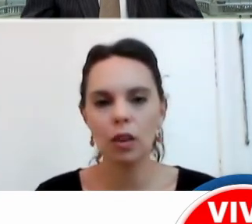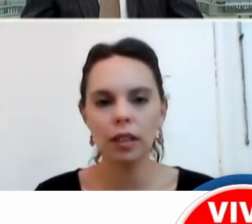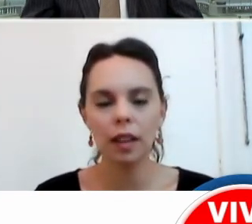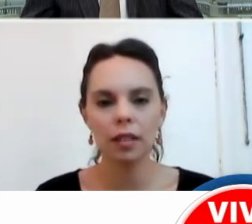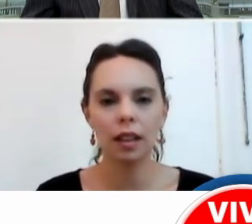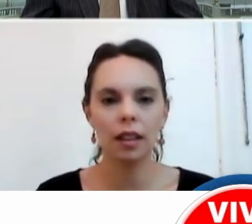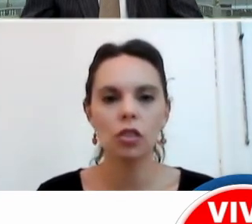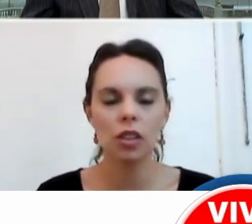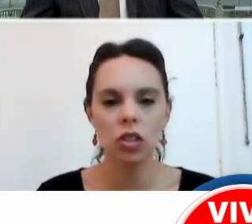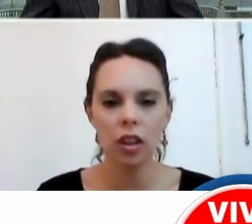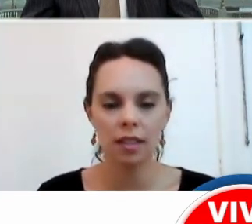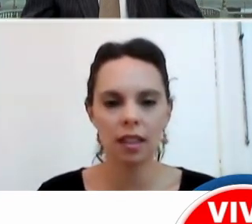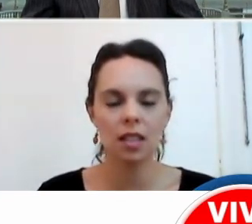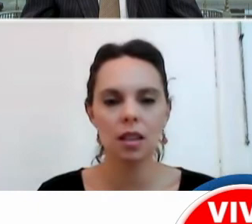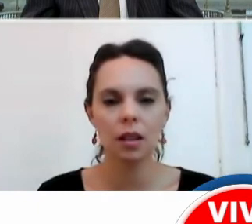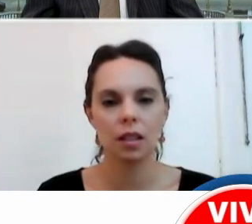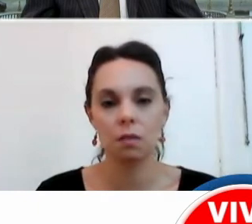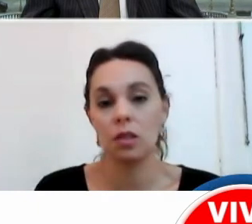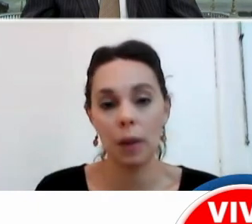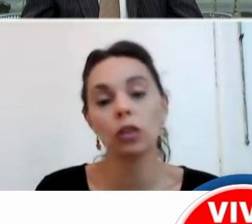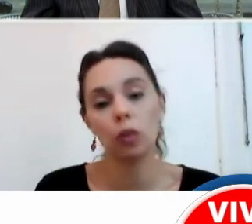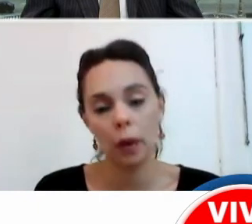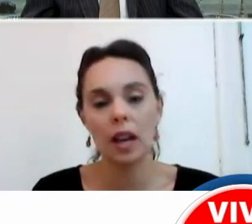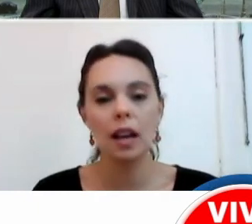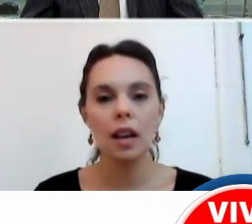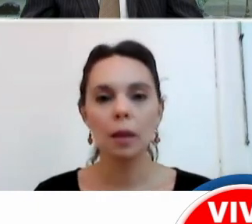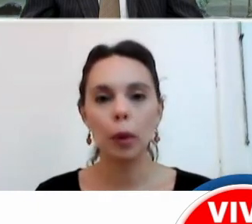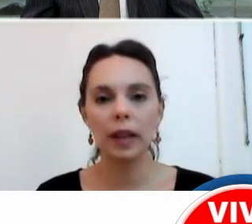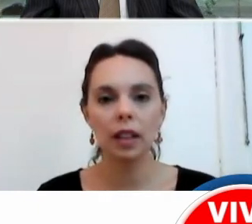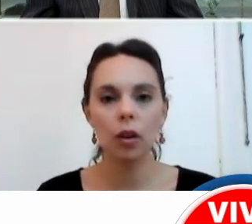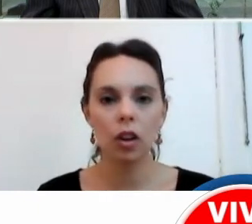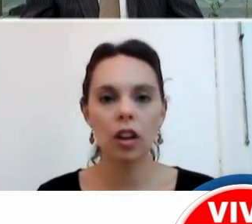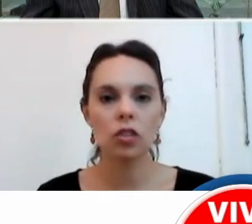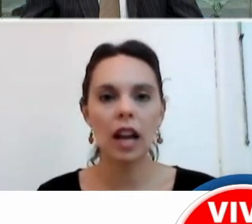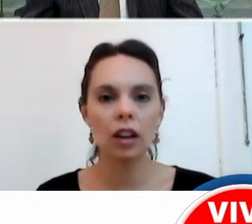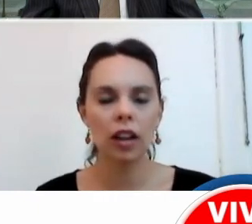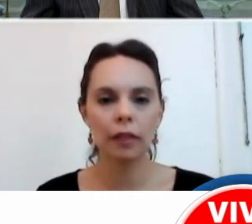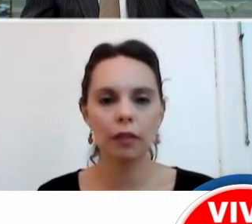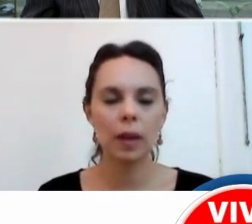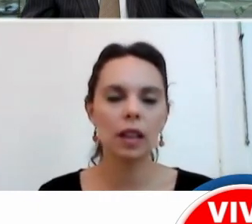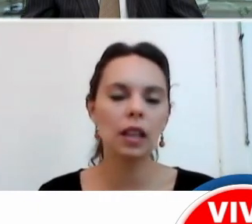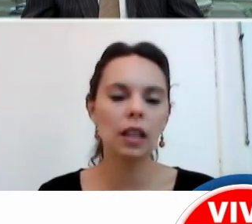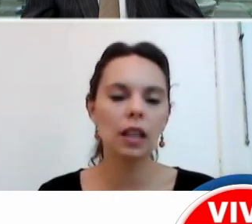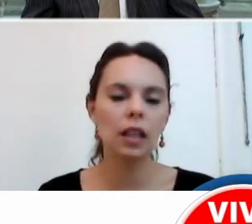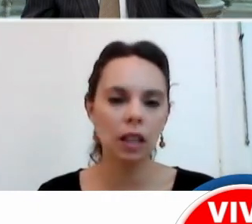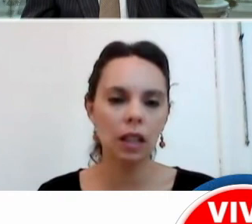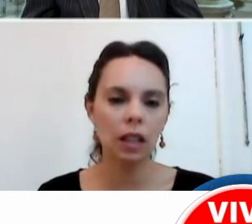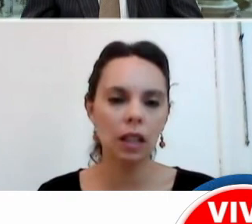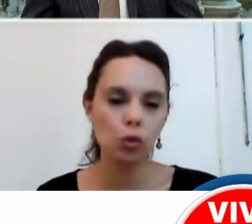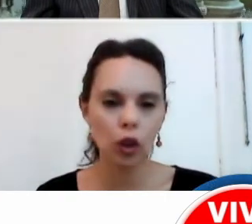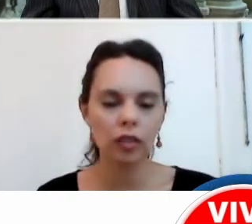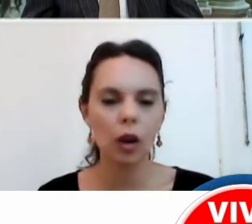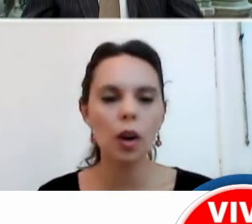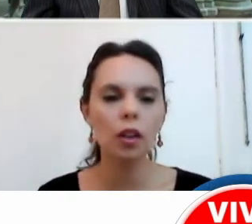en medio de estas negociaciones que se están llevando todavía por parte del Gobierno Nacional con el FMI,